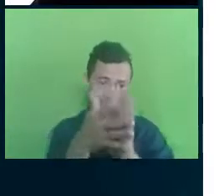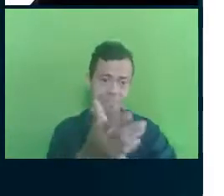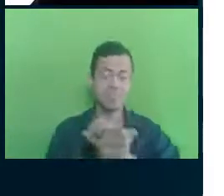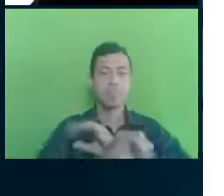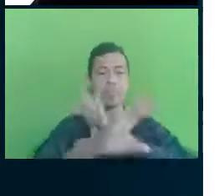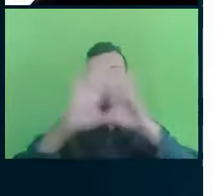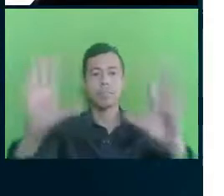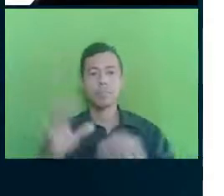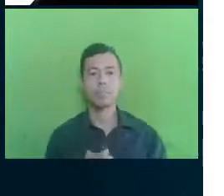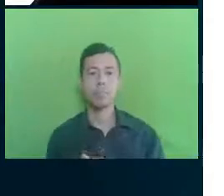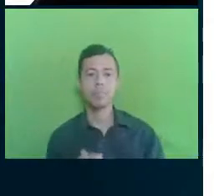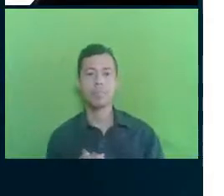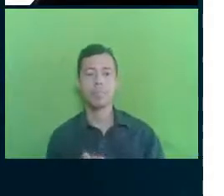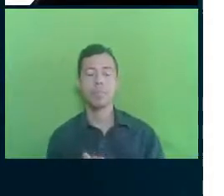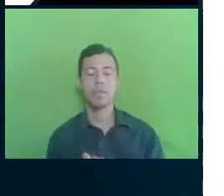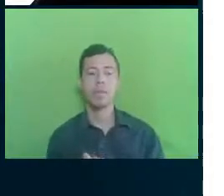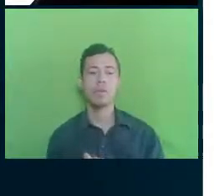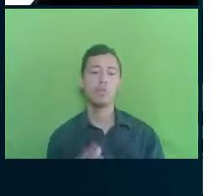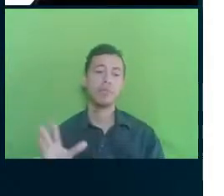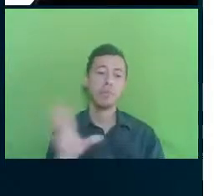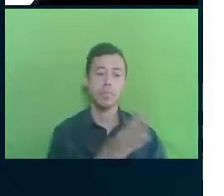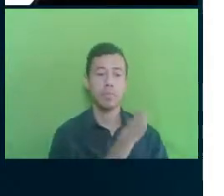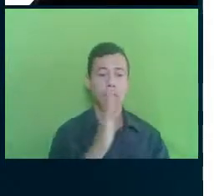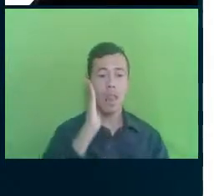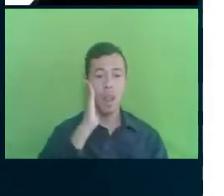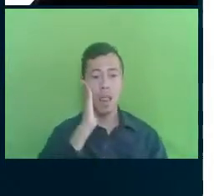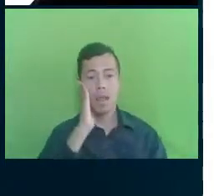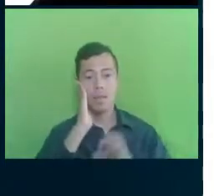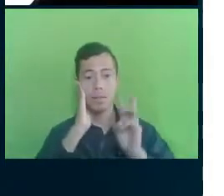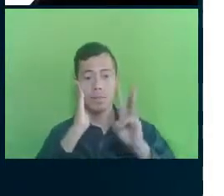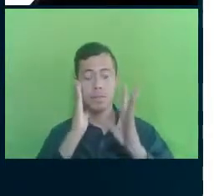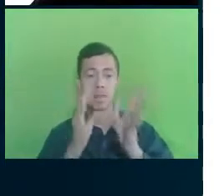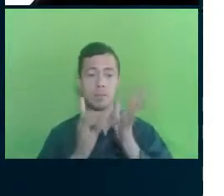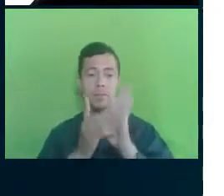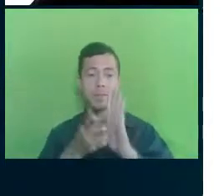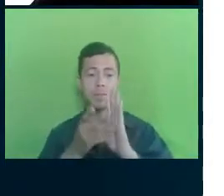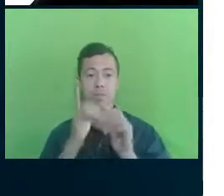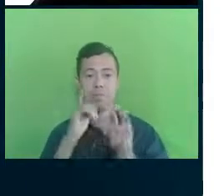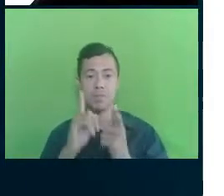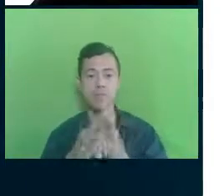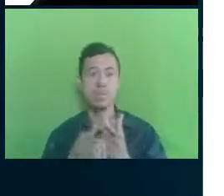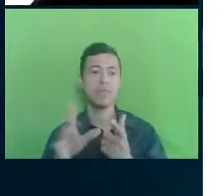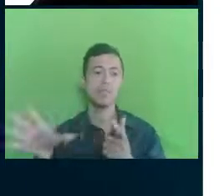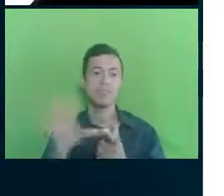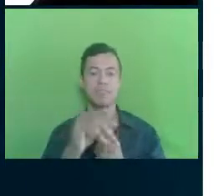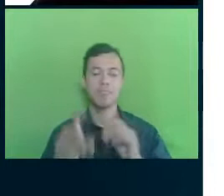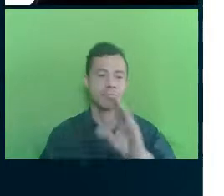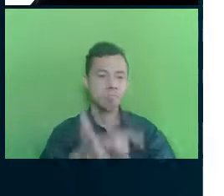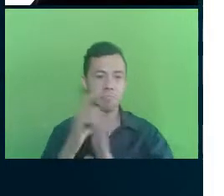todos habláramos en el teléfono por 3 minutos, agotaríamos todos los recursos de cómputo